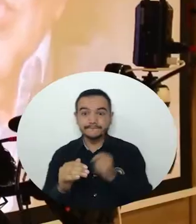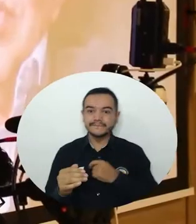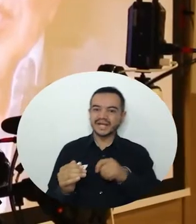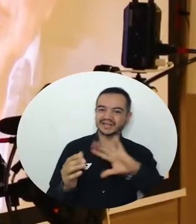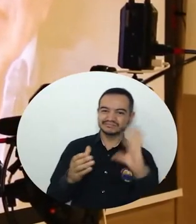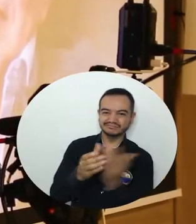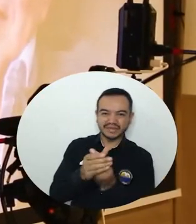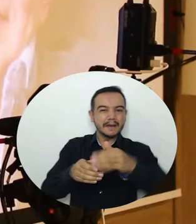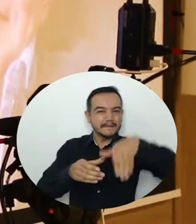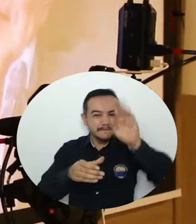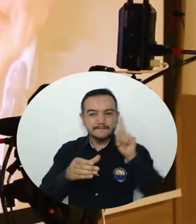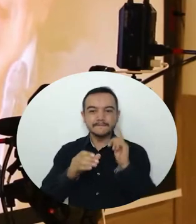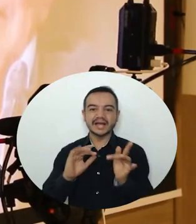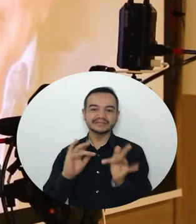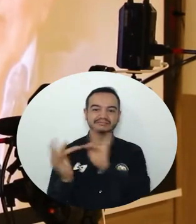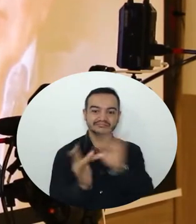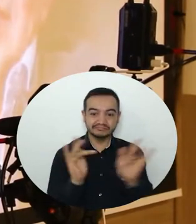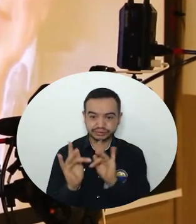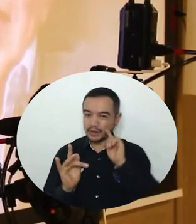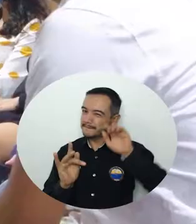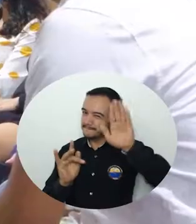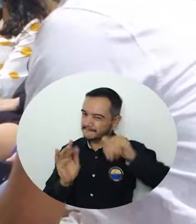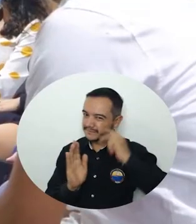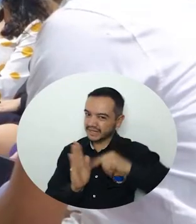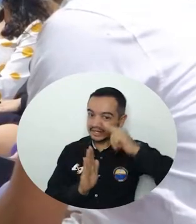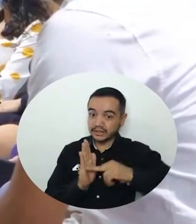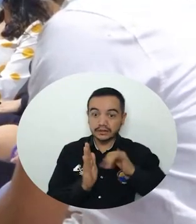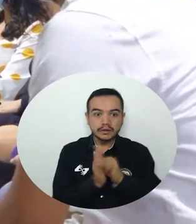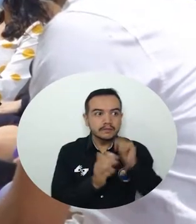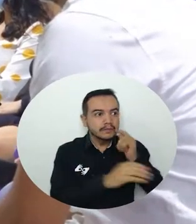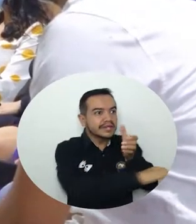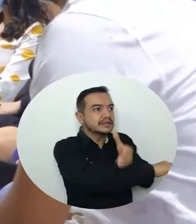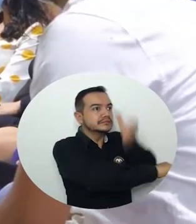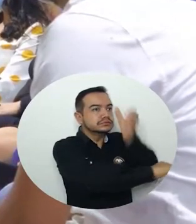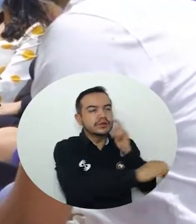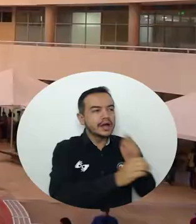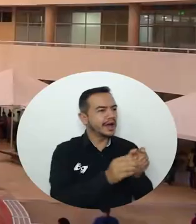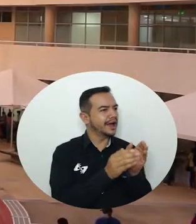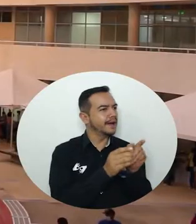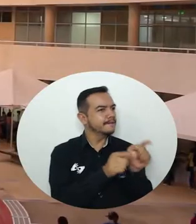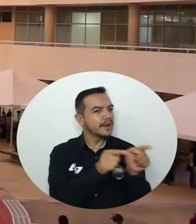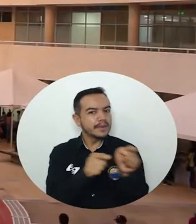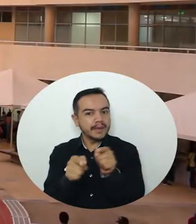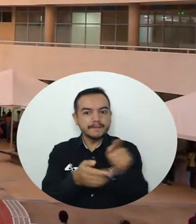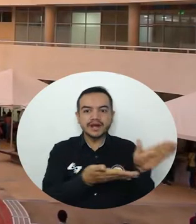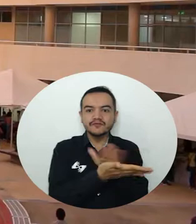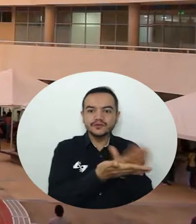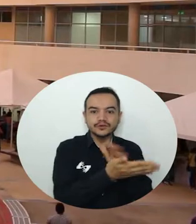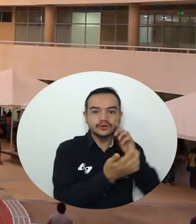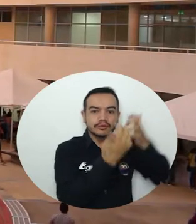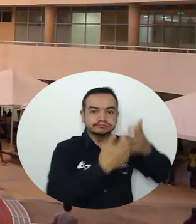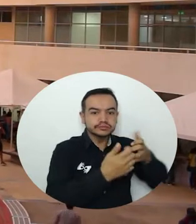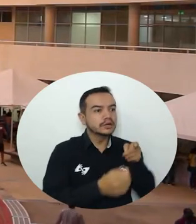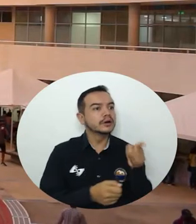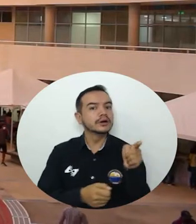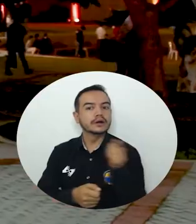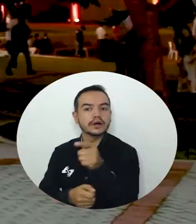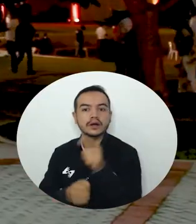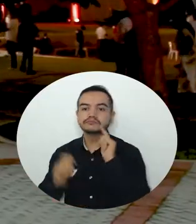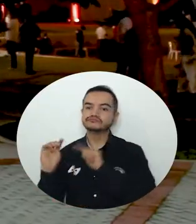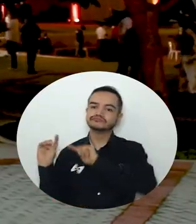las actividades académicas virtuales y los stands presenciales de diferentes editoriales se tomaron el campus de